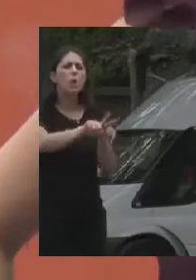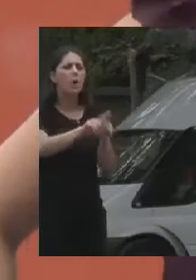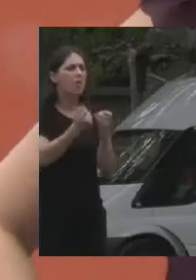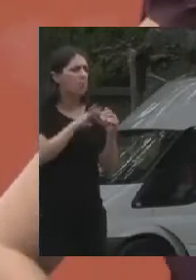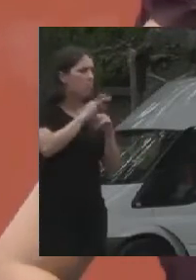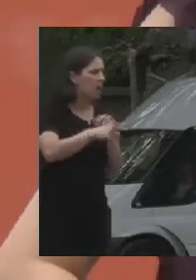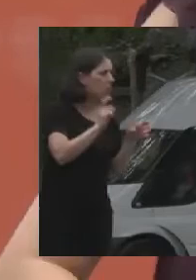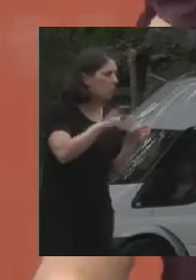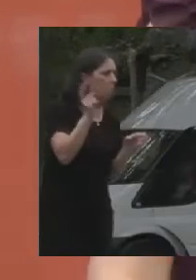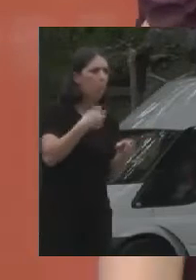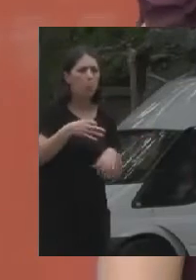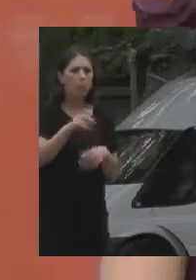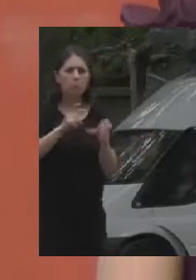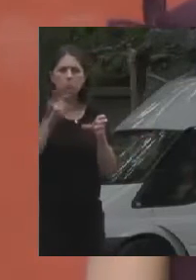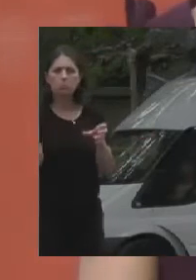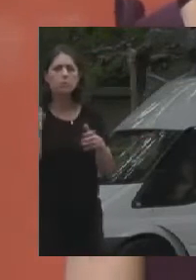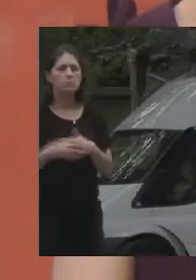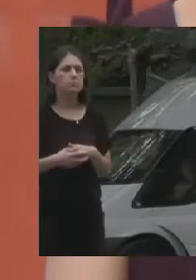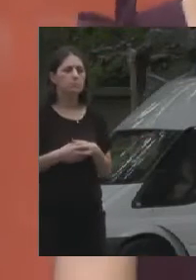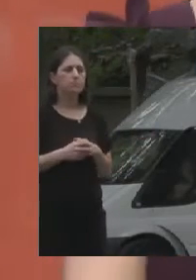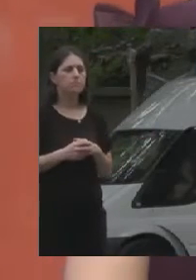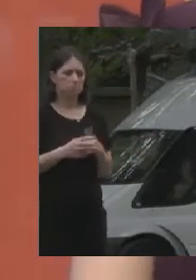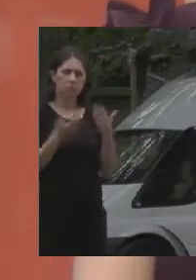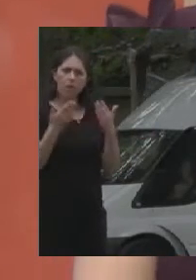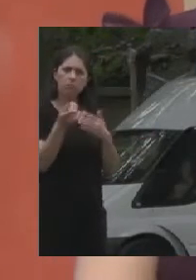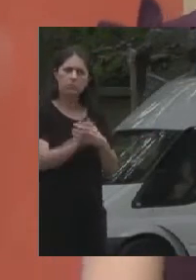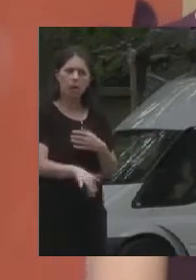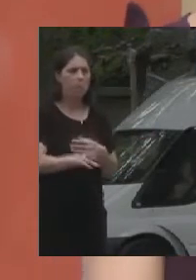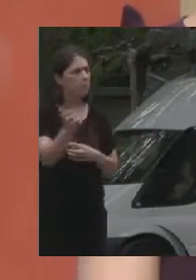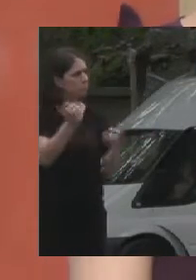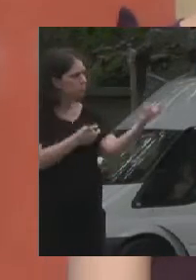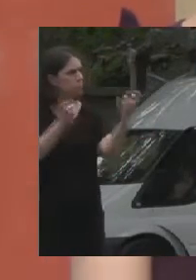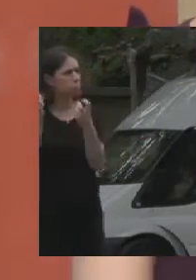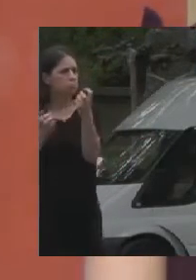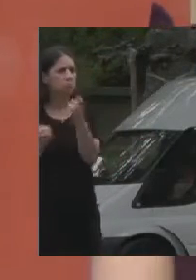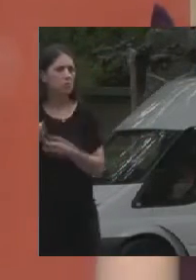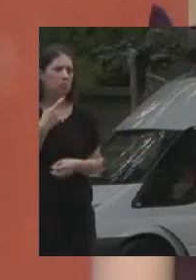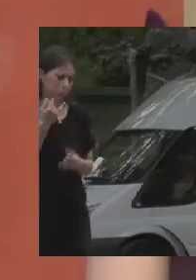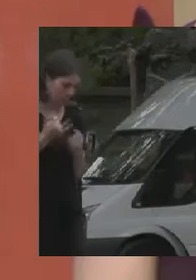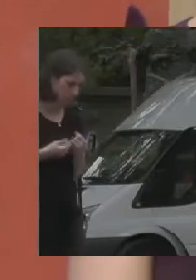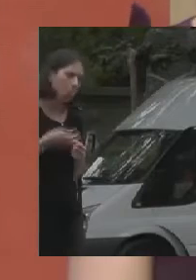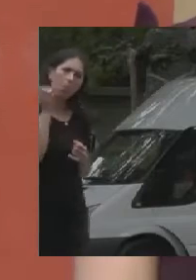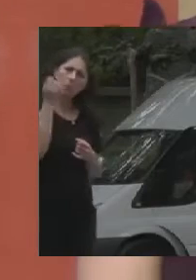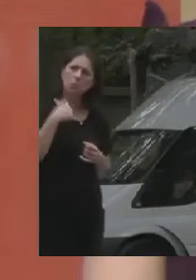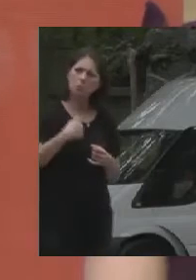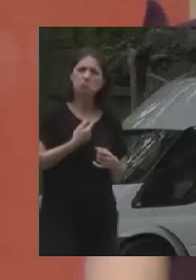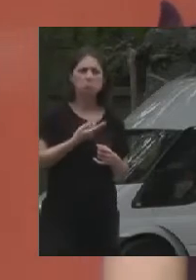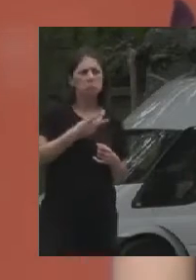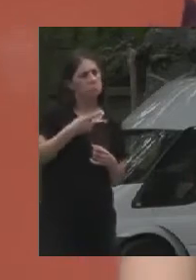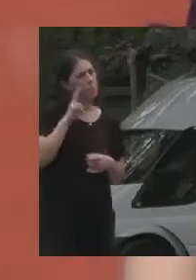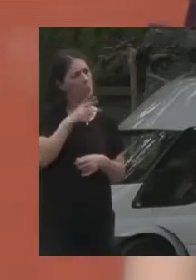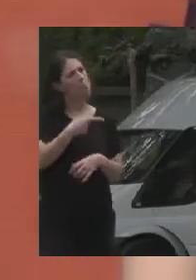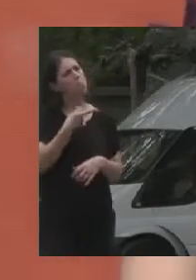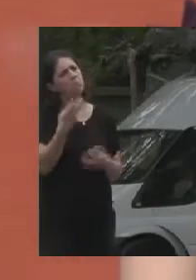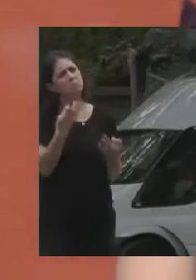de Marea, nin de Podemos, e que está aquí hoxe, que veo e dixo, bueno, hai un acto destes, vou aquí a ver isto de que